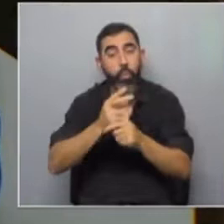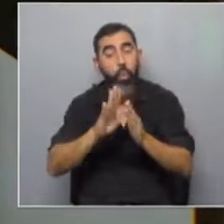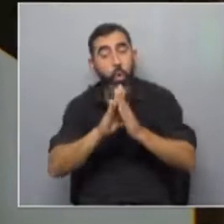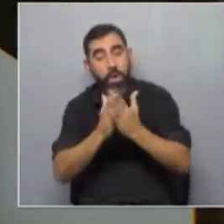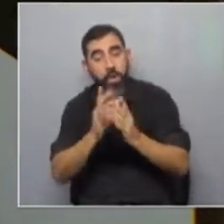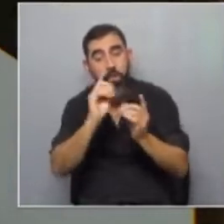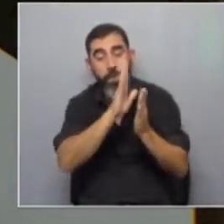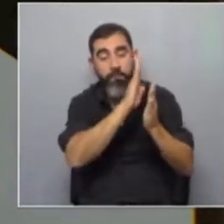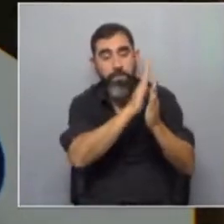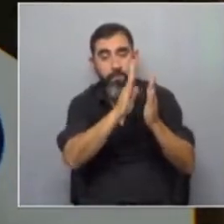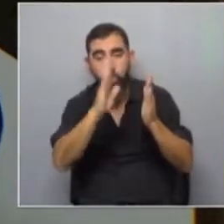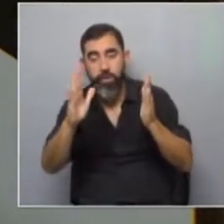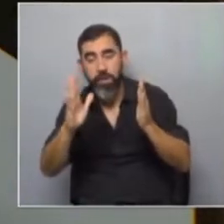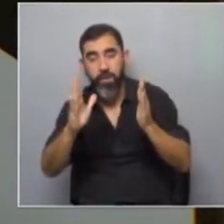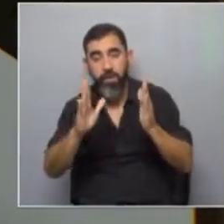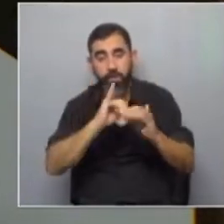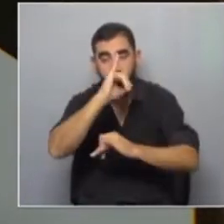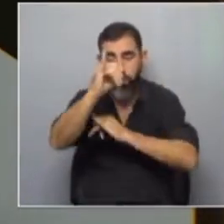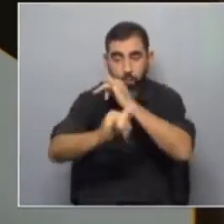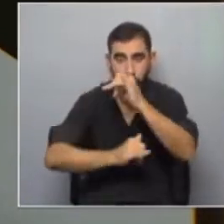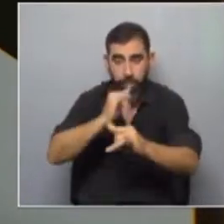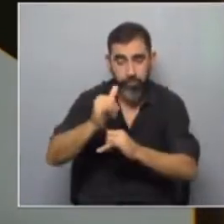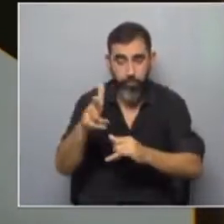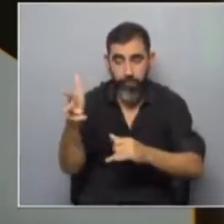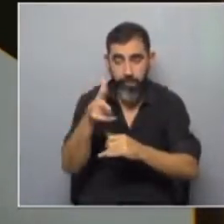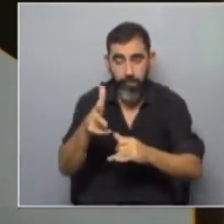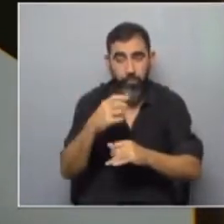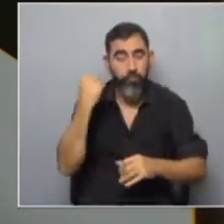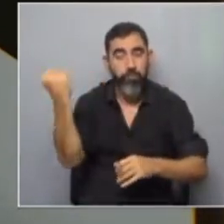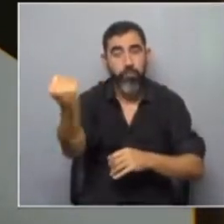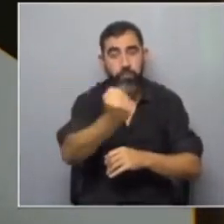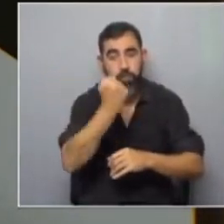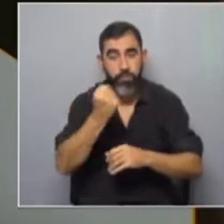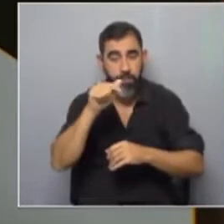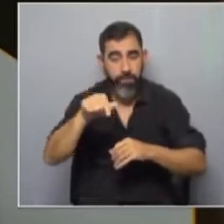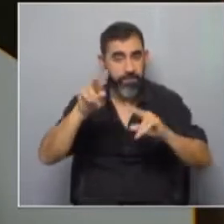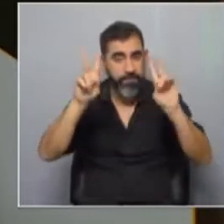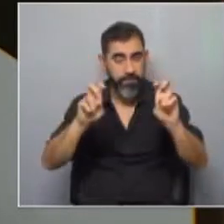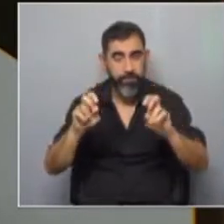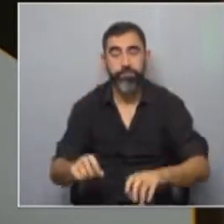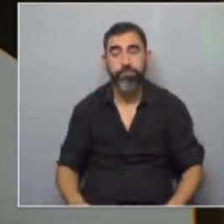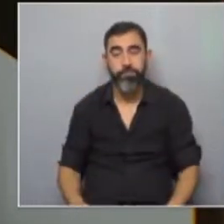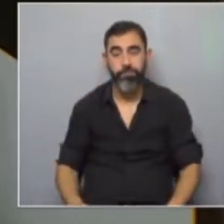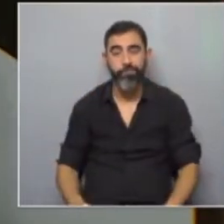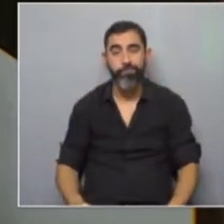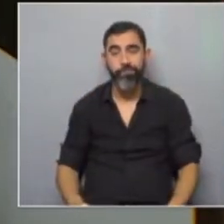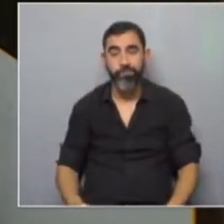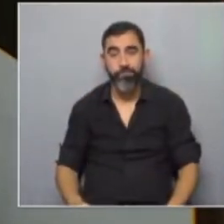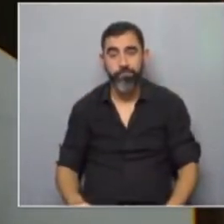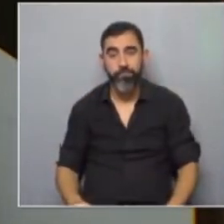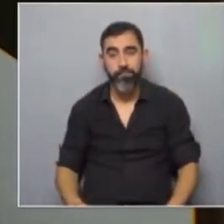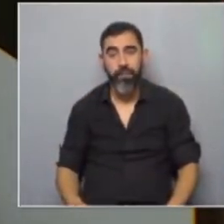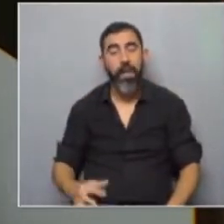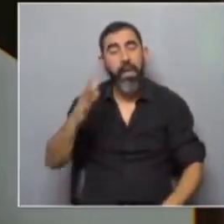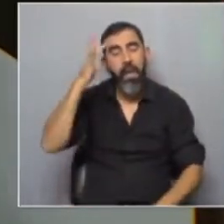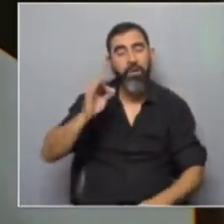cualquier niño o cualquier persona sobre animales y te hablan del leopardo, del elefante, pero nadie sabe qué es un margay, qué es un oso hormiguero,